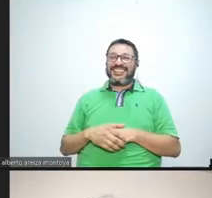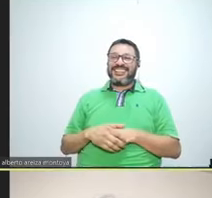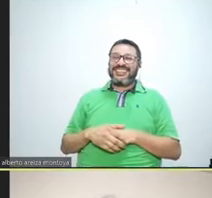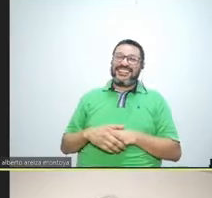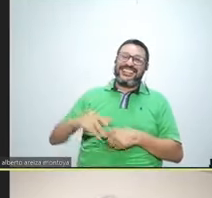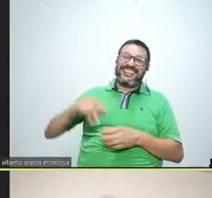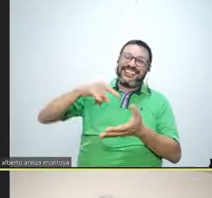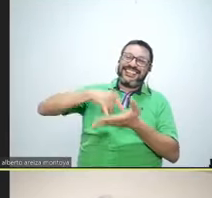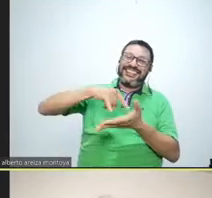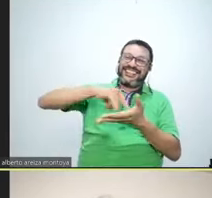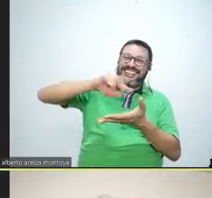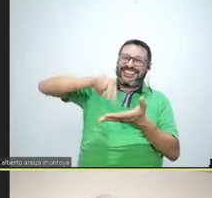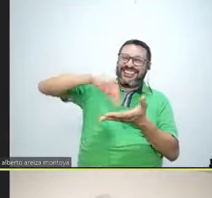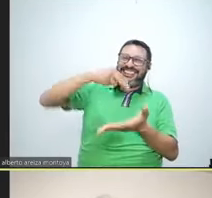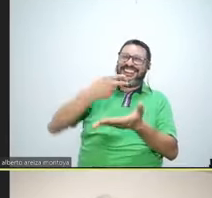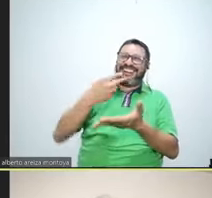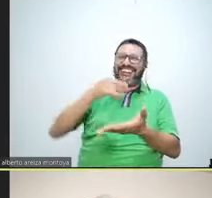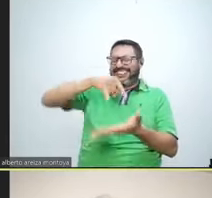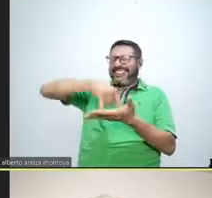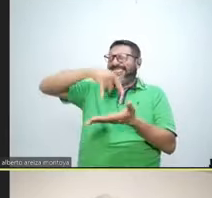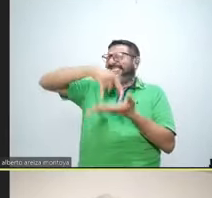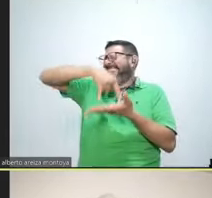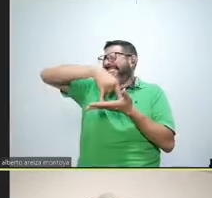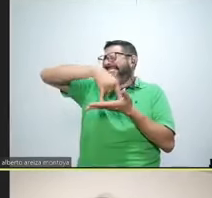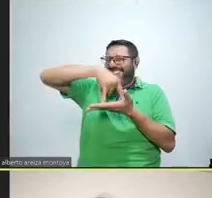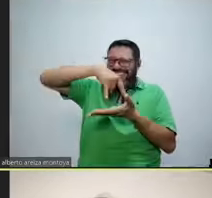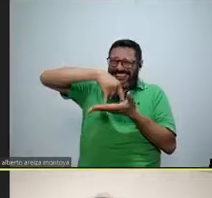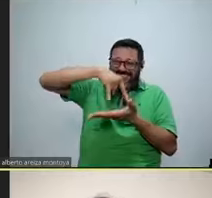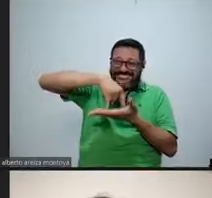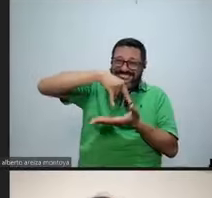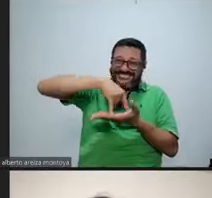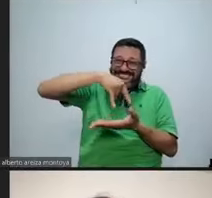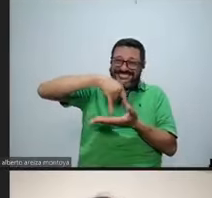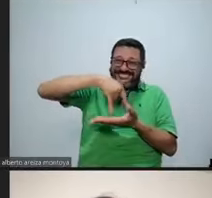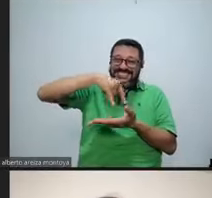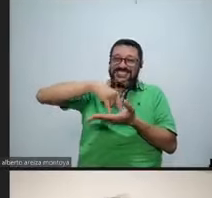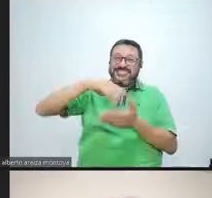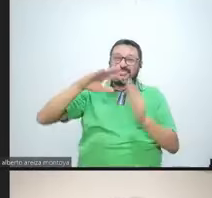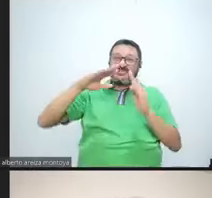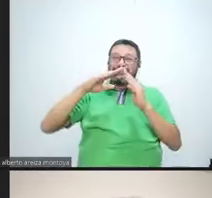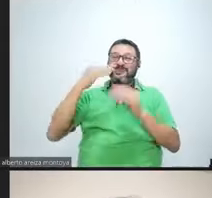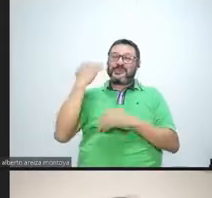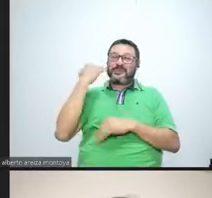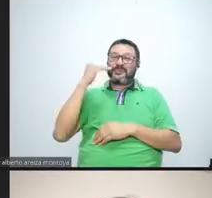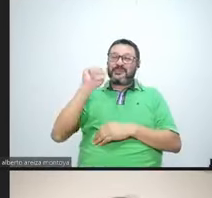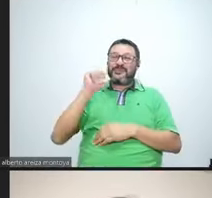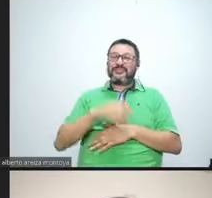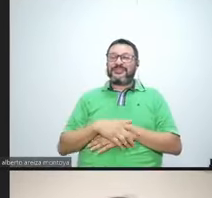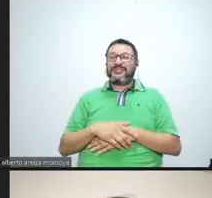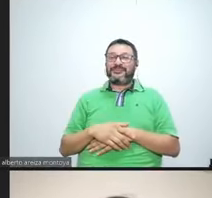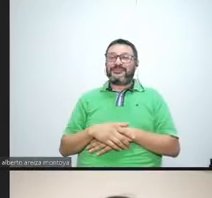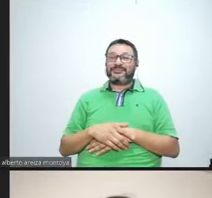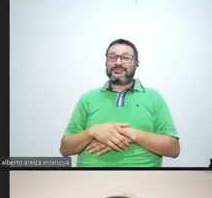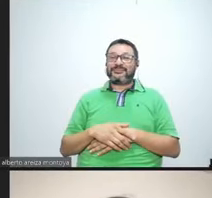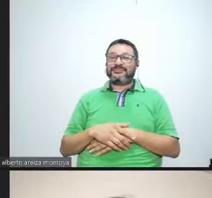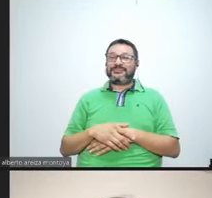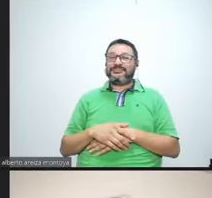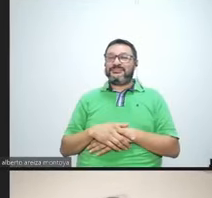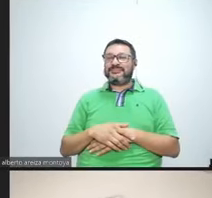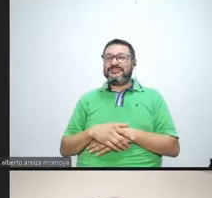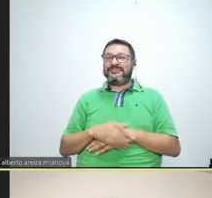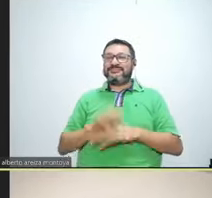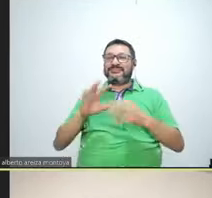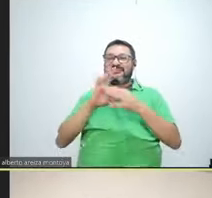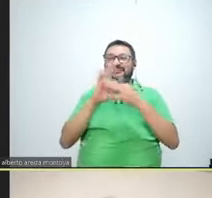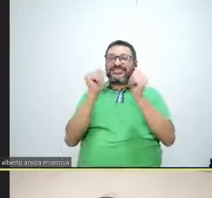época... No pudiste con el bullying y te retiraste. Sí, pero bueno, Gina, así que pudimos haber sido colegas